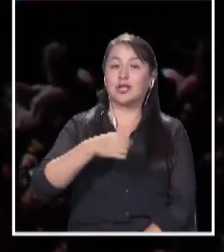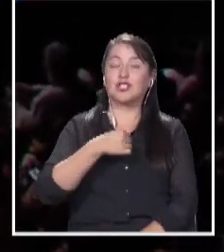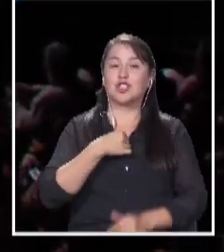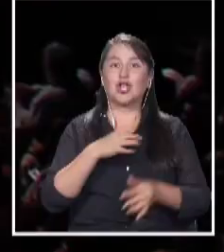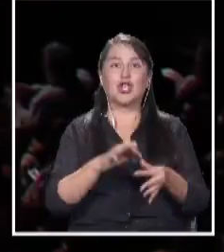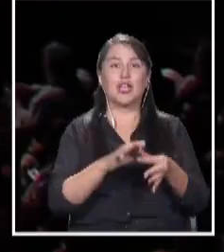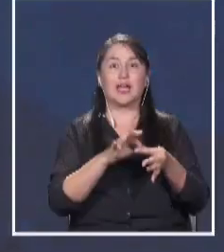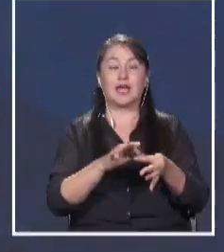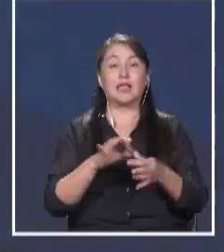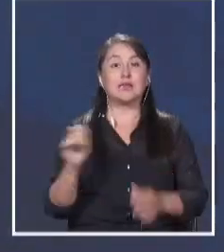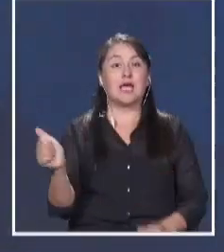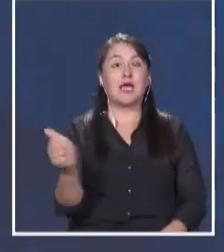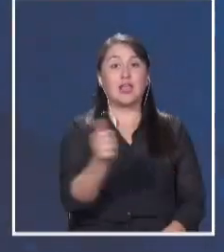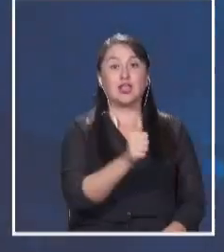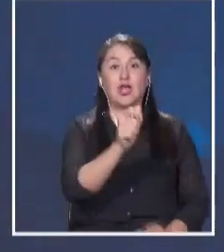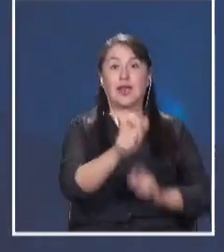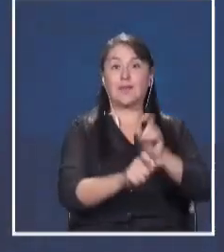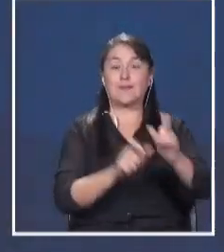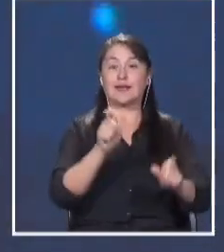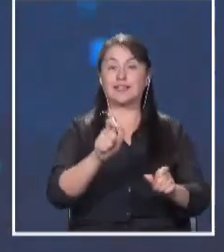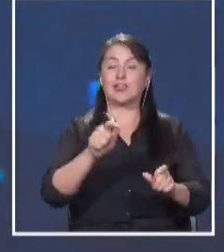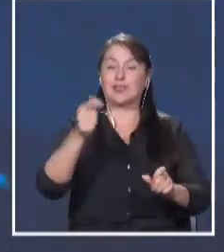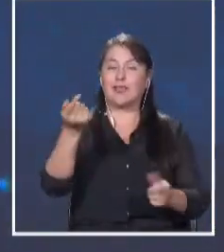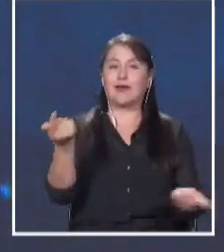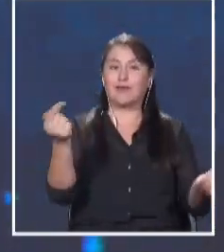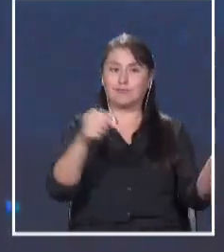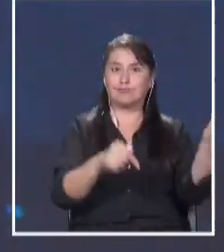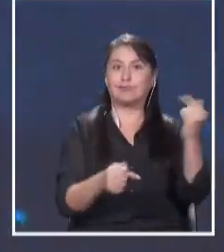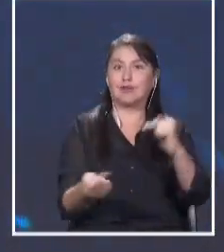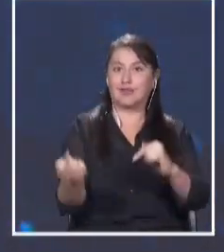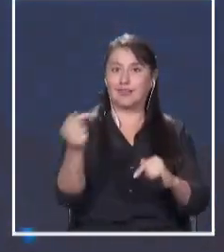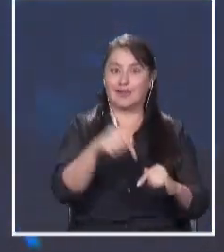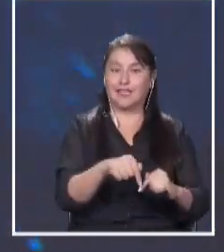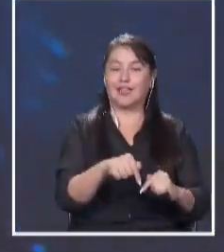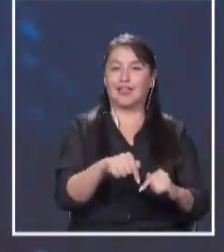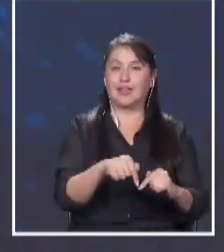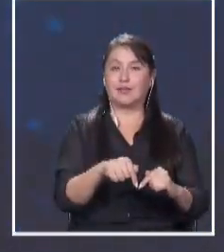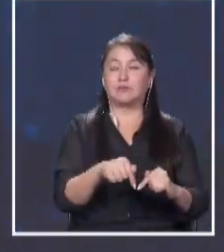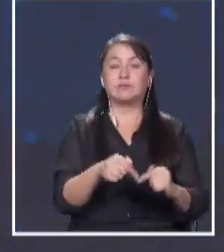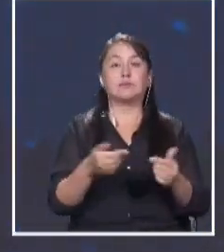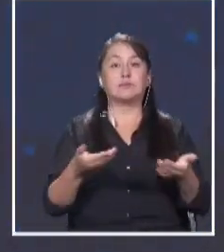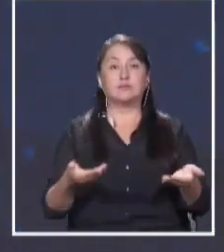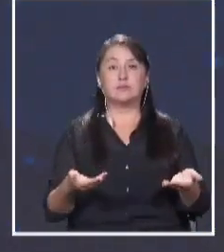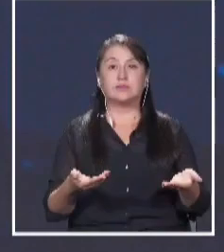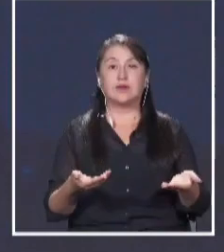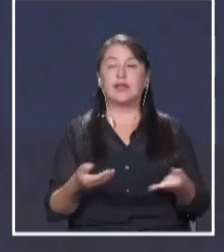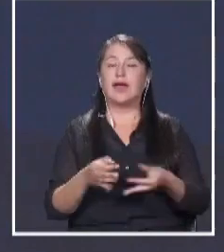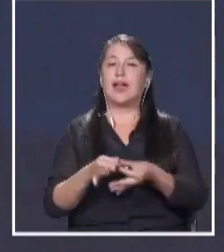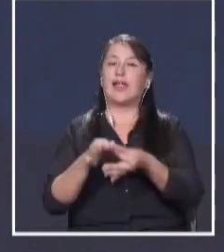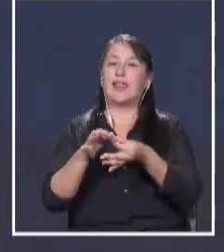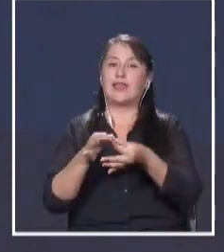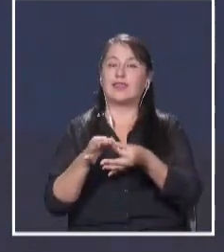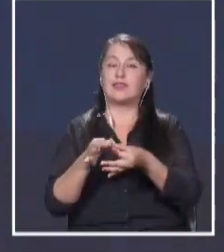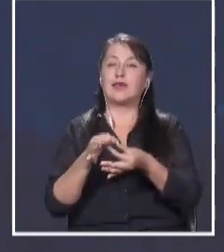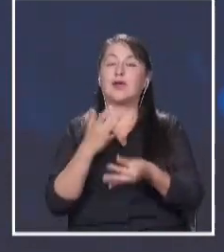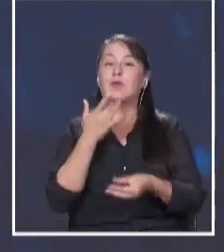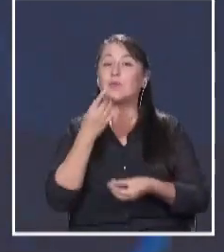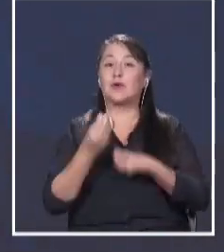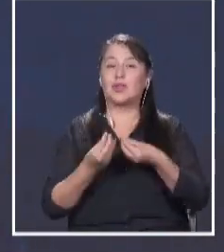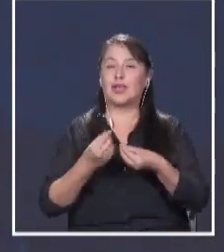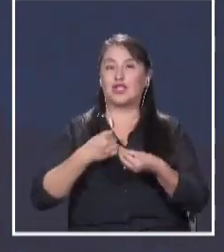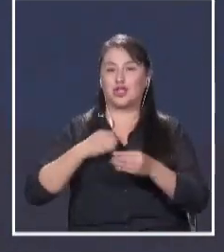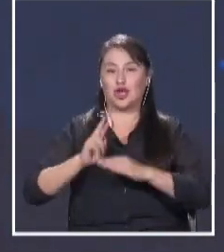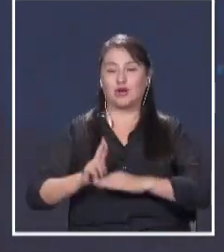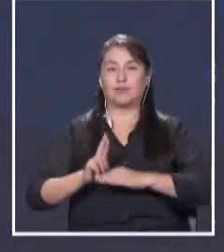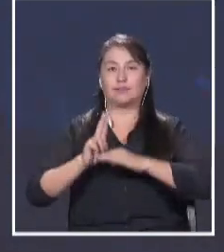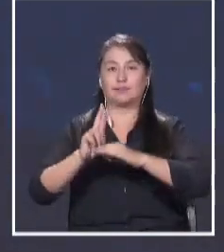todas las personas que han venido hoy a acompañarnos y hablar, o sea, agradecer, porque yo estoy aquí en representación de